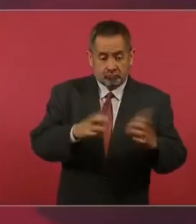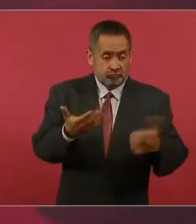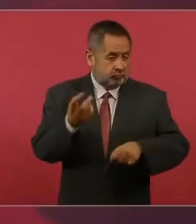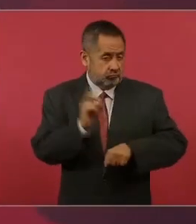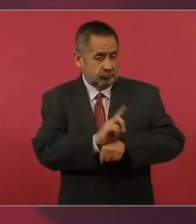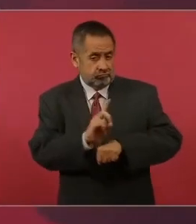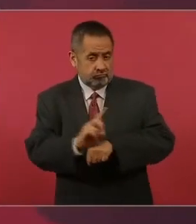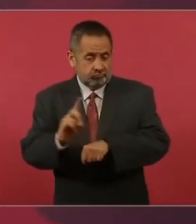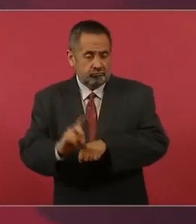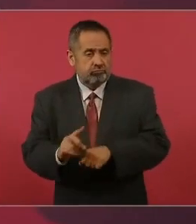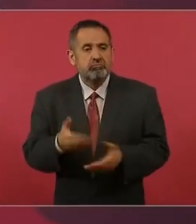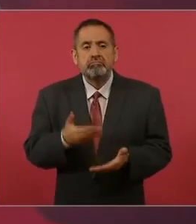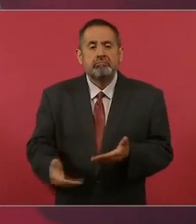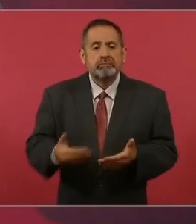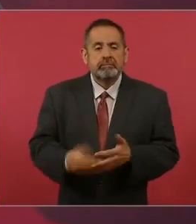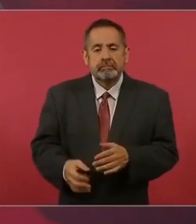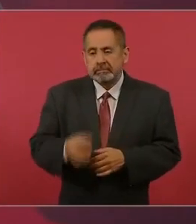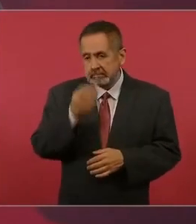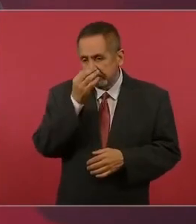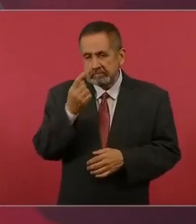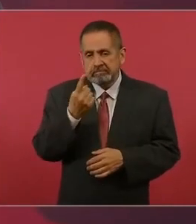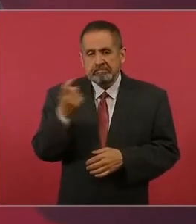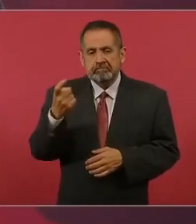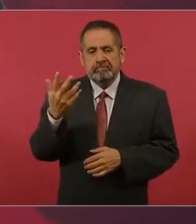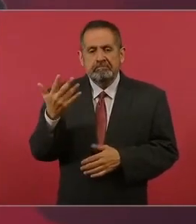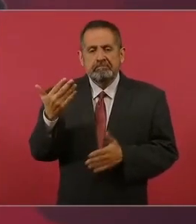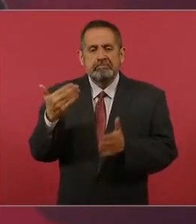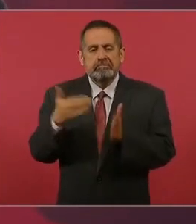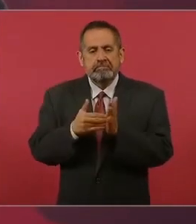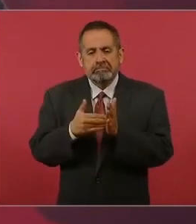diarios, está produciendo 150,000.